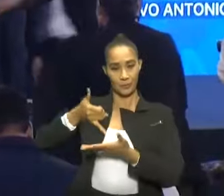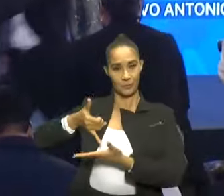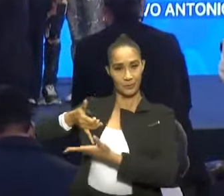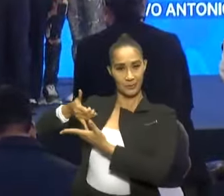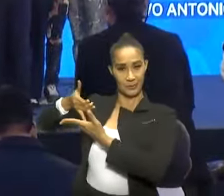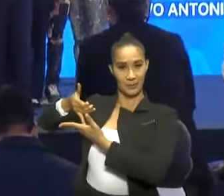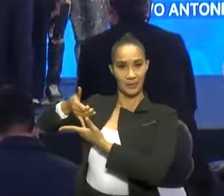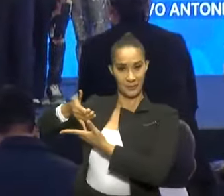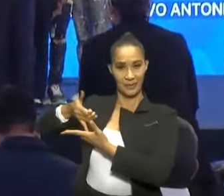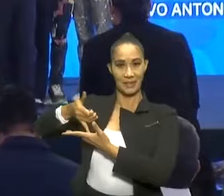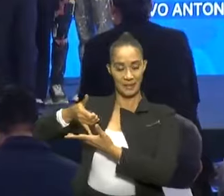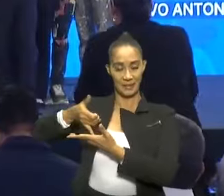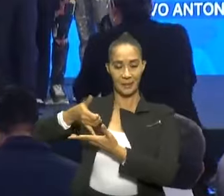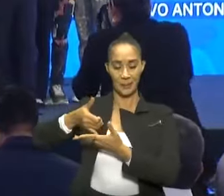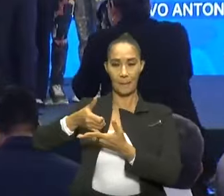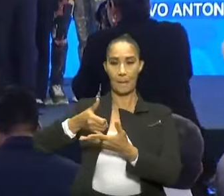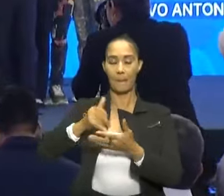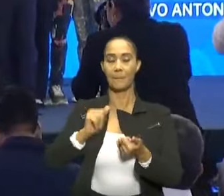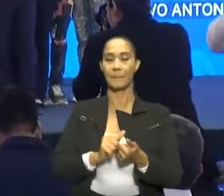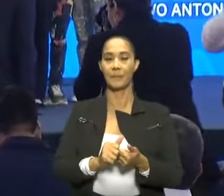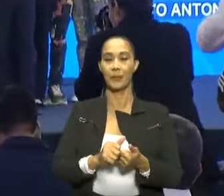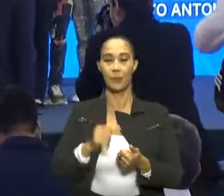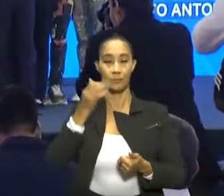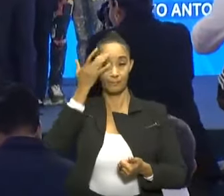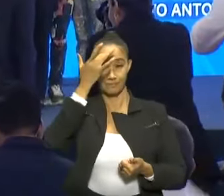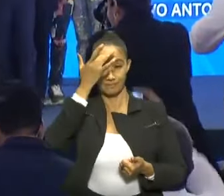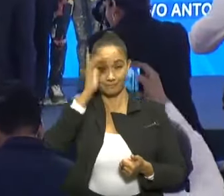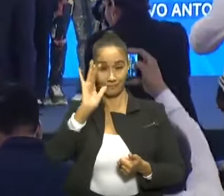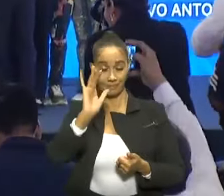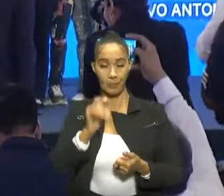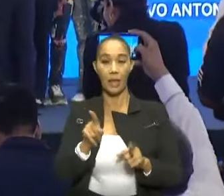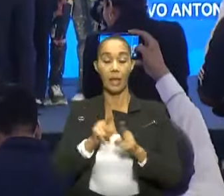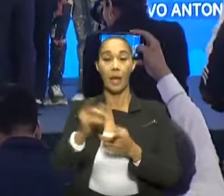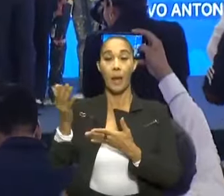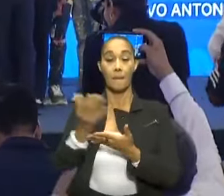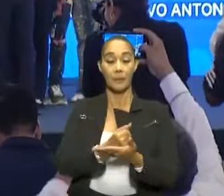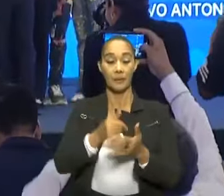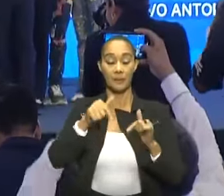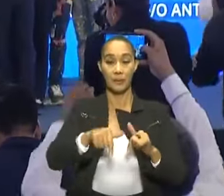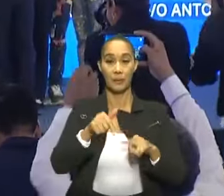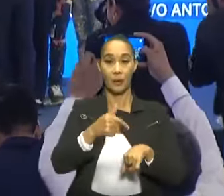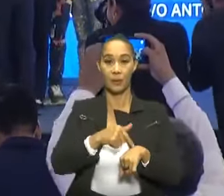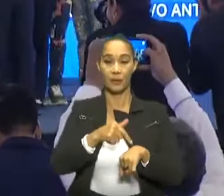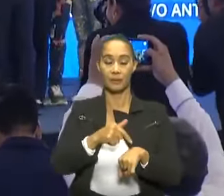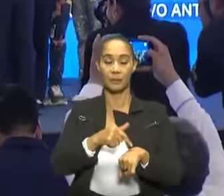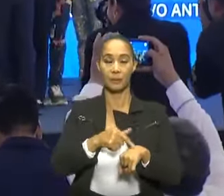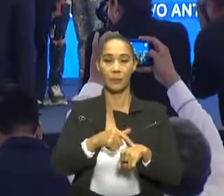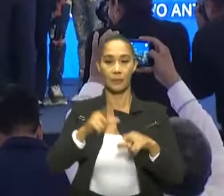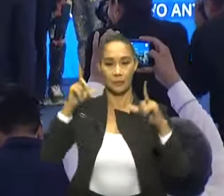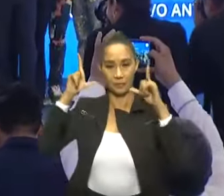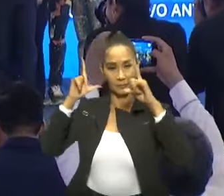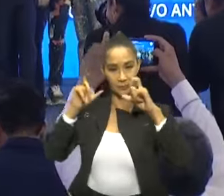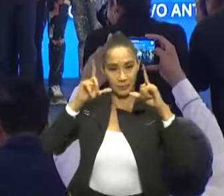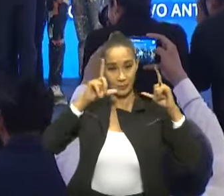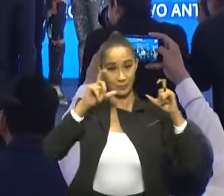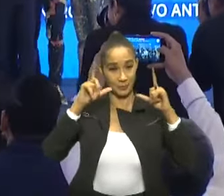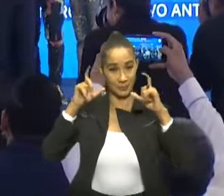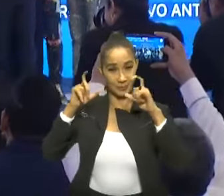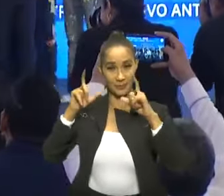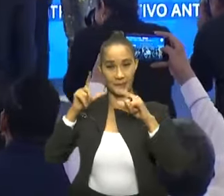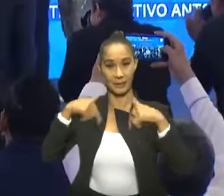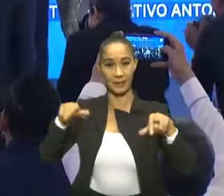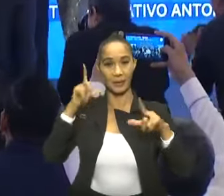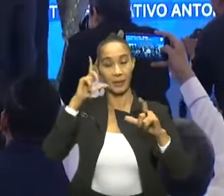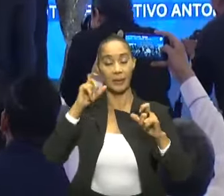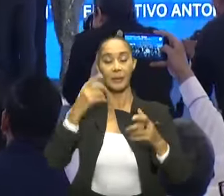trofeos hechos a base de Lego. Y aprovechamos este momento para capturar esta imagen.